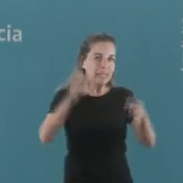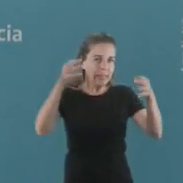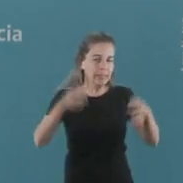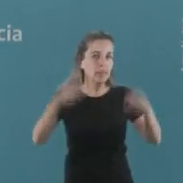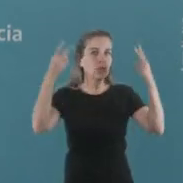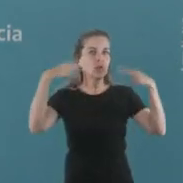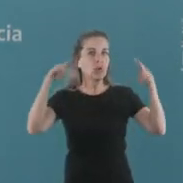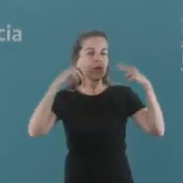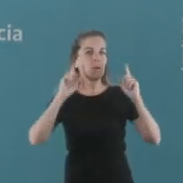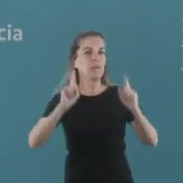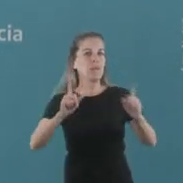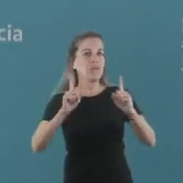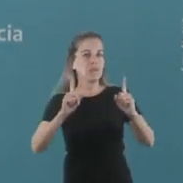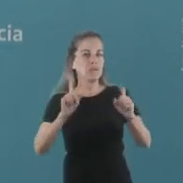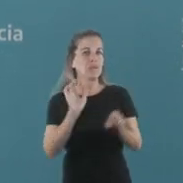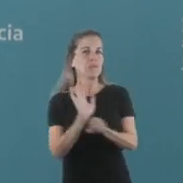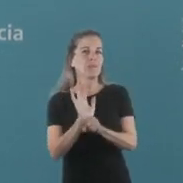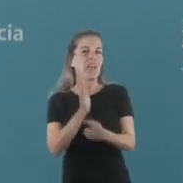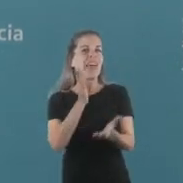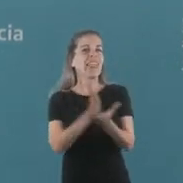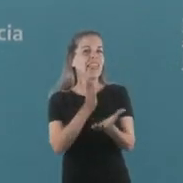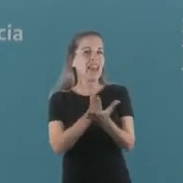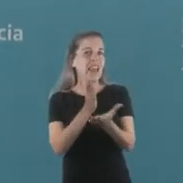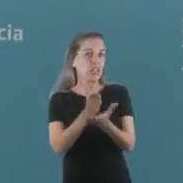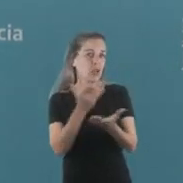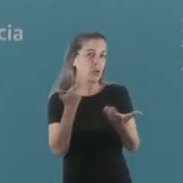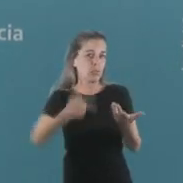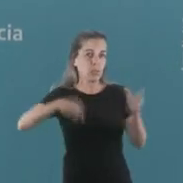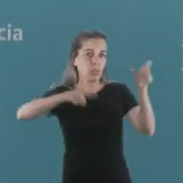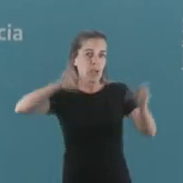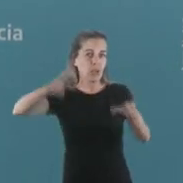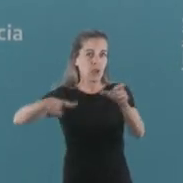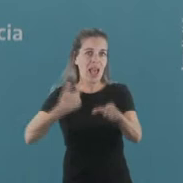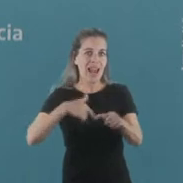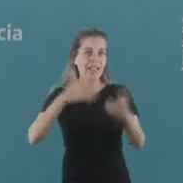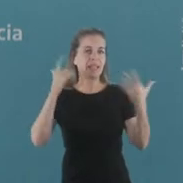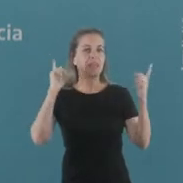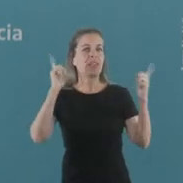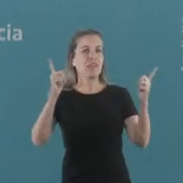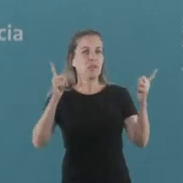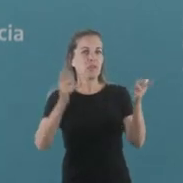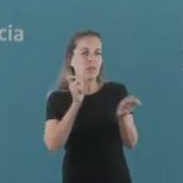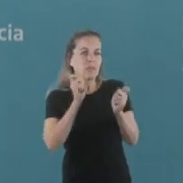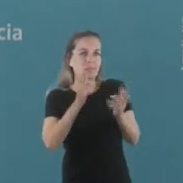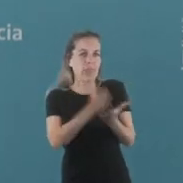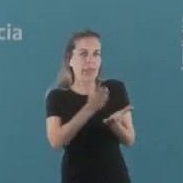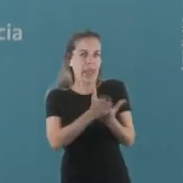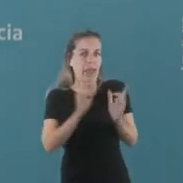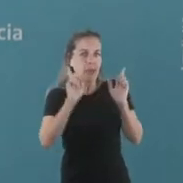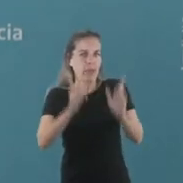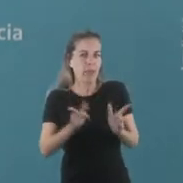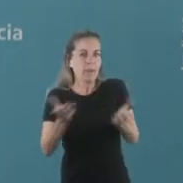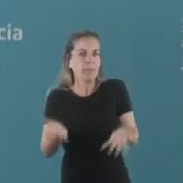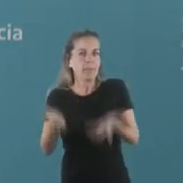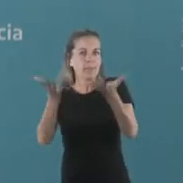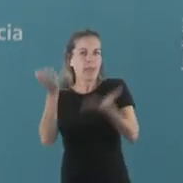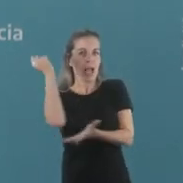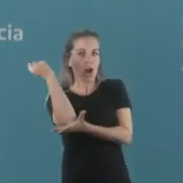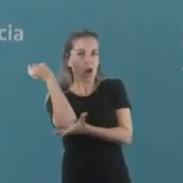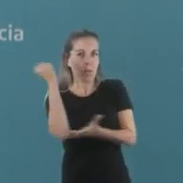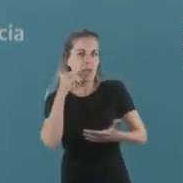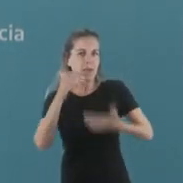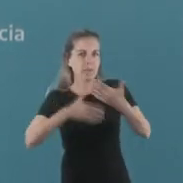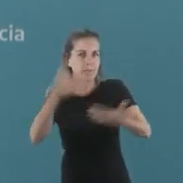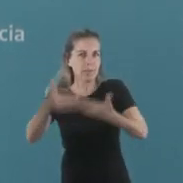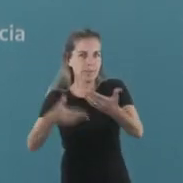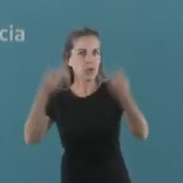de un derecho que disfrutan los argentinos y las argentinas, un motor del crecimiento. En el mismo sentido, porque también el